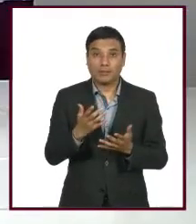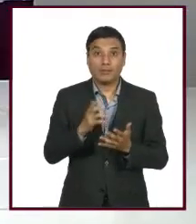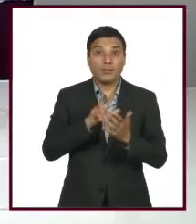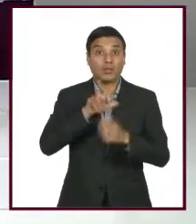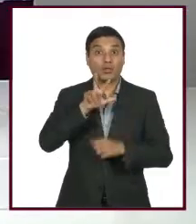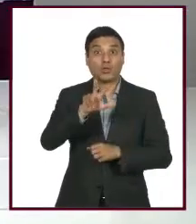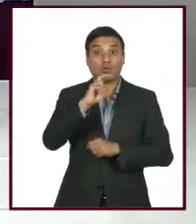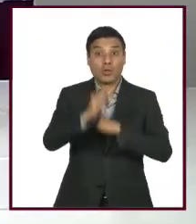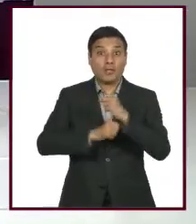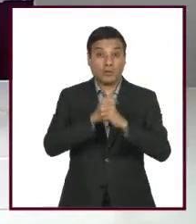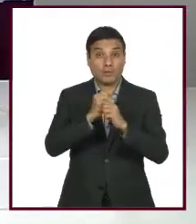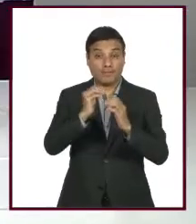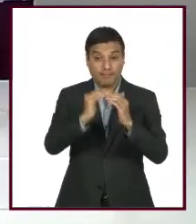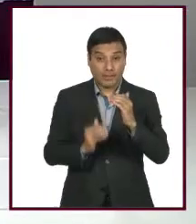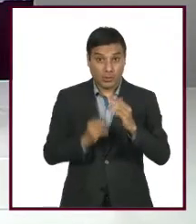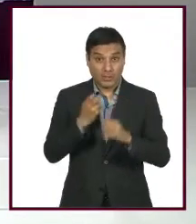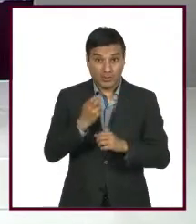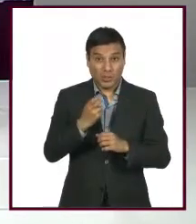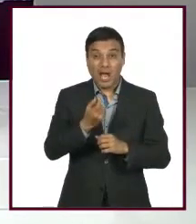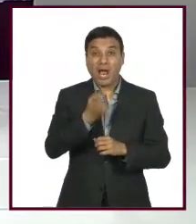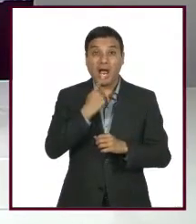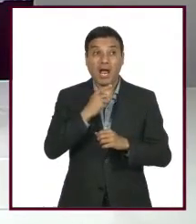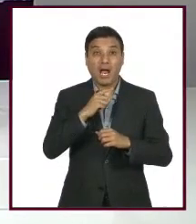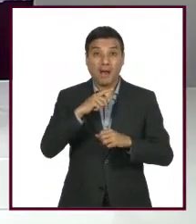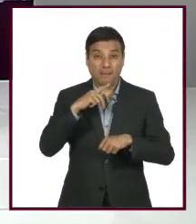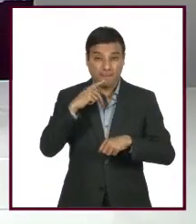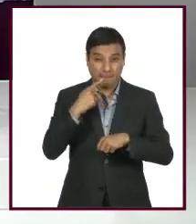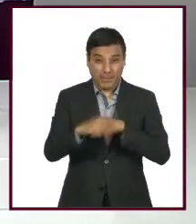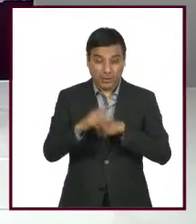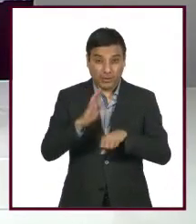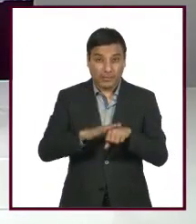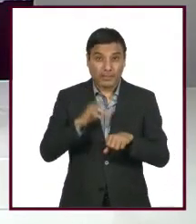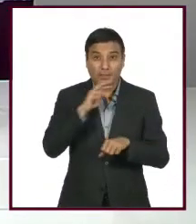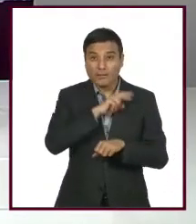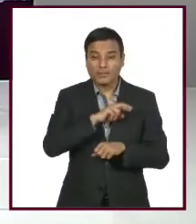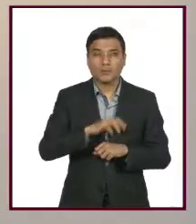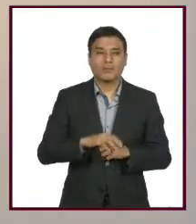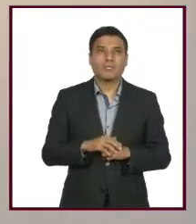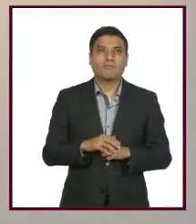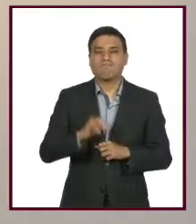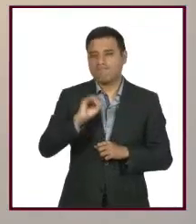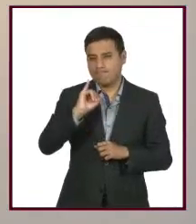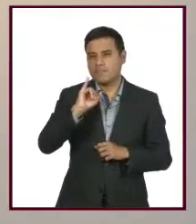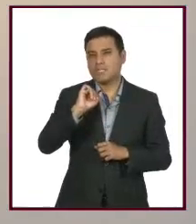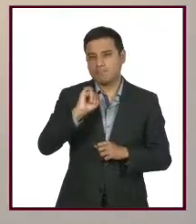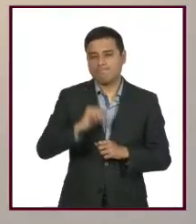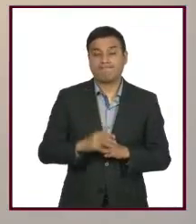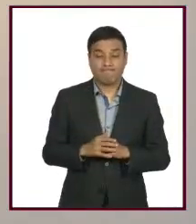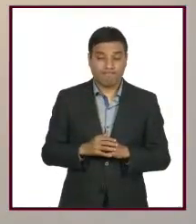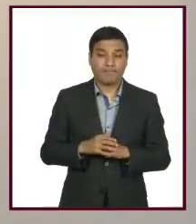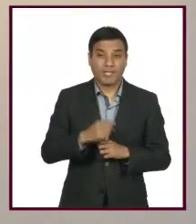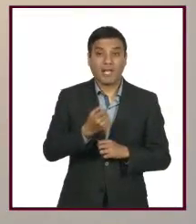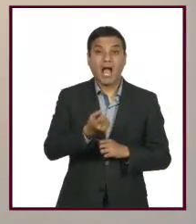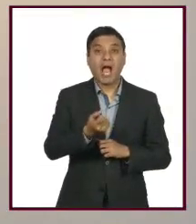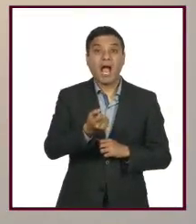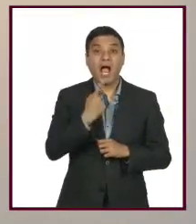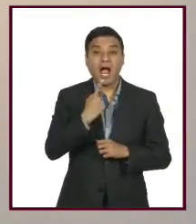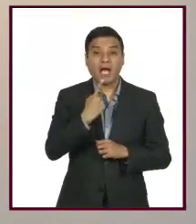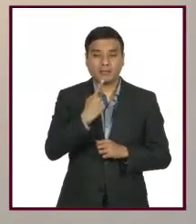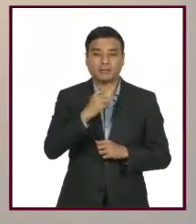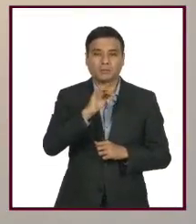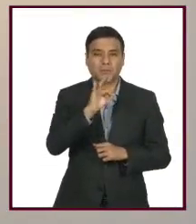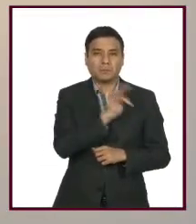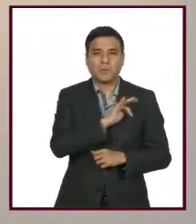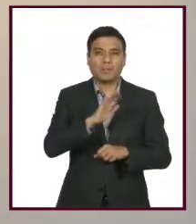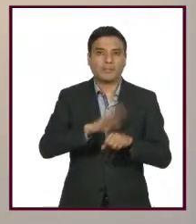es más rápido. Me supongo que es el efecto. Ajá. El efecto sí puede ser más rápido, porque por